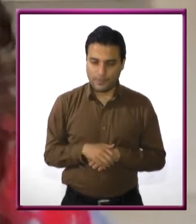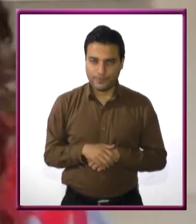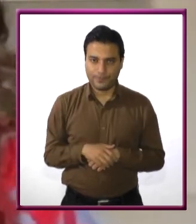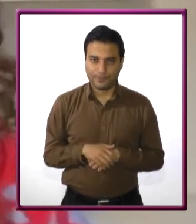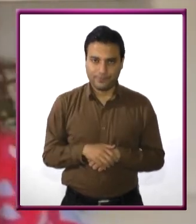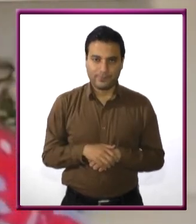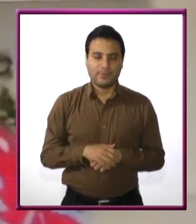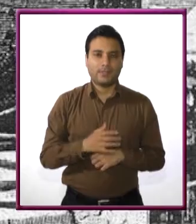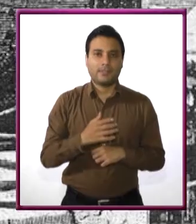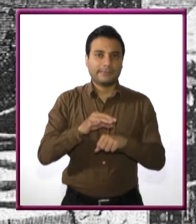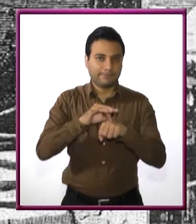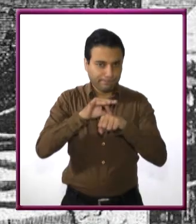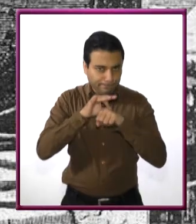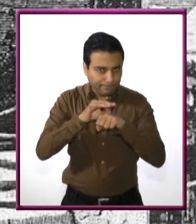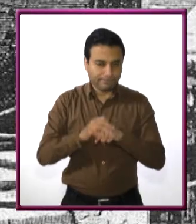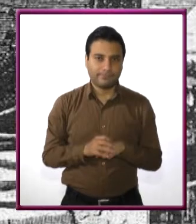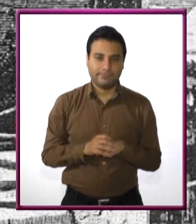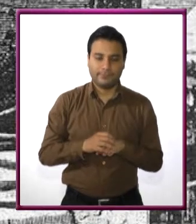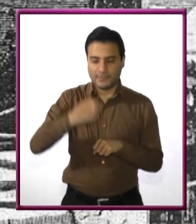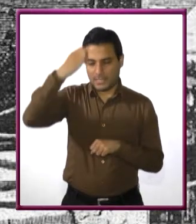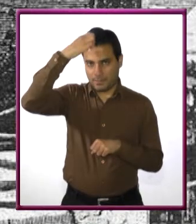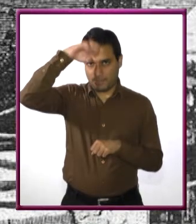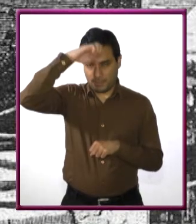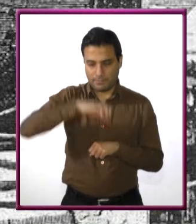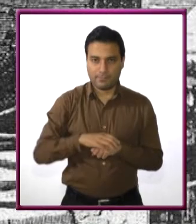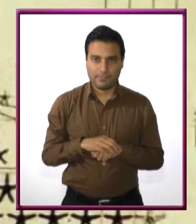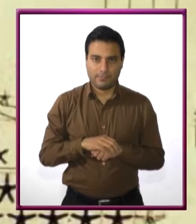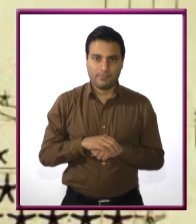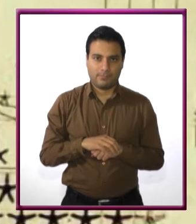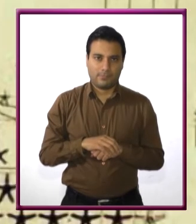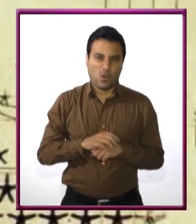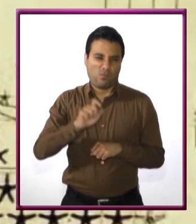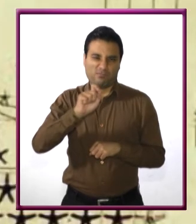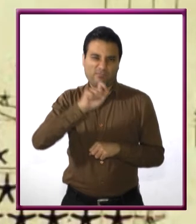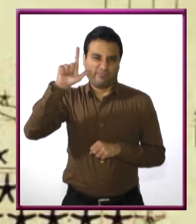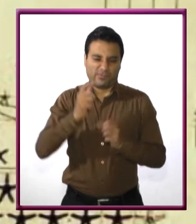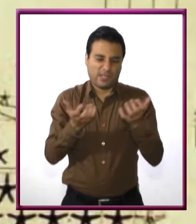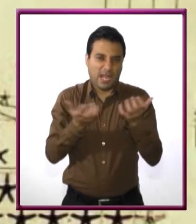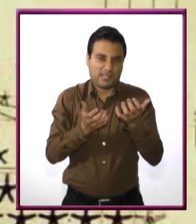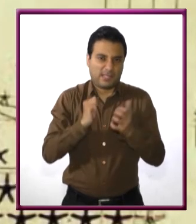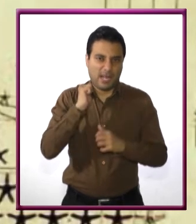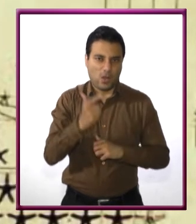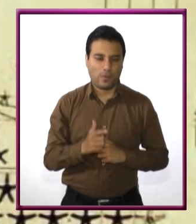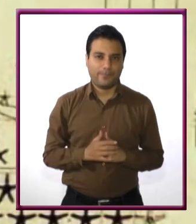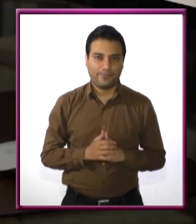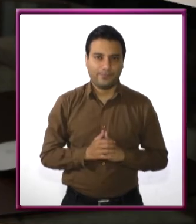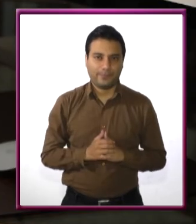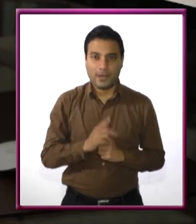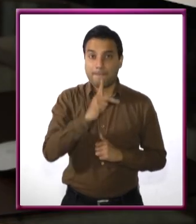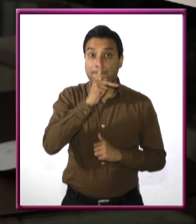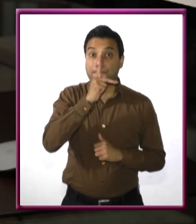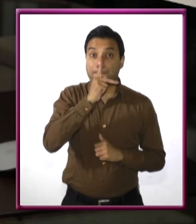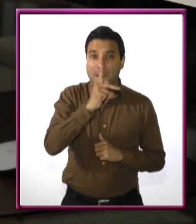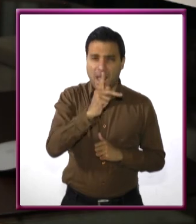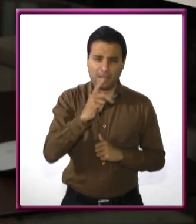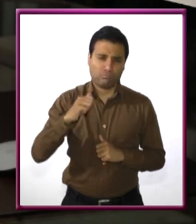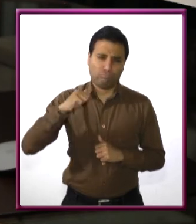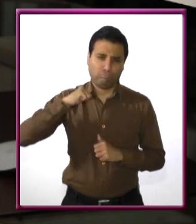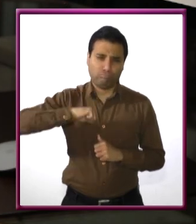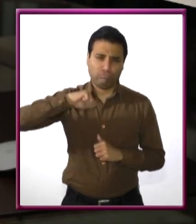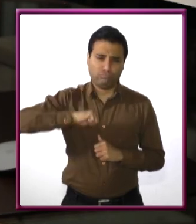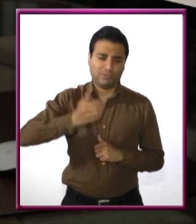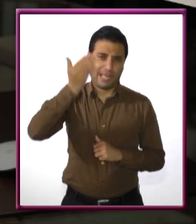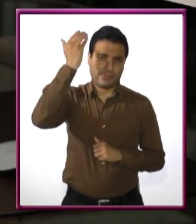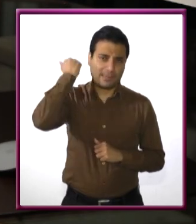conocimiento, experiencia o también una forma experta de hacer algo. Es una palabra muy